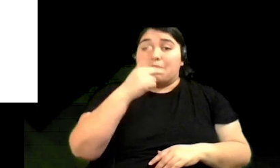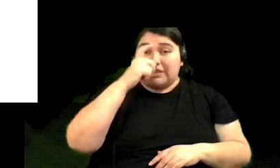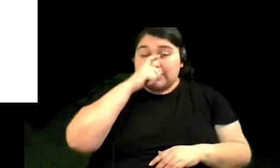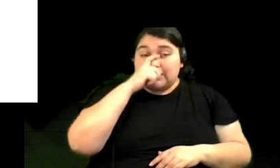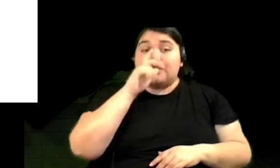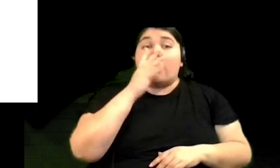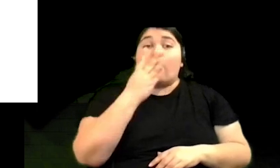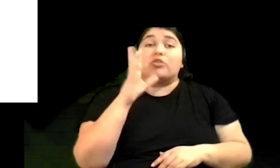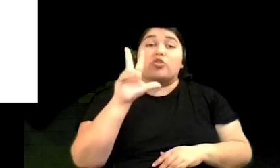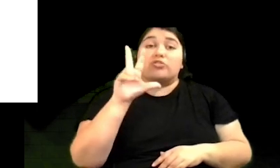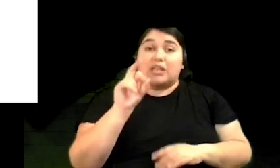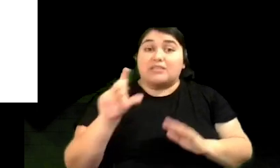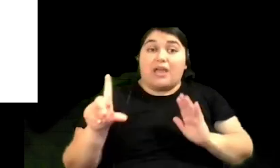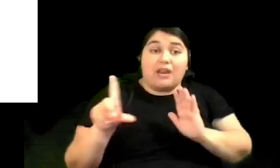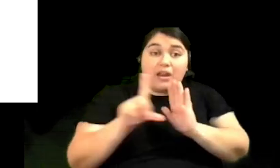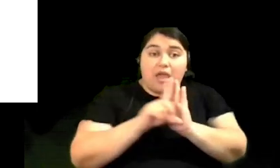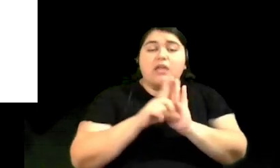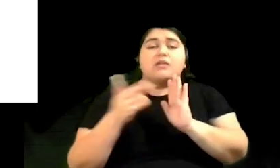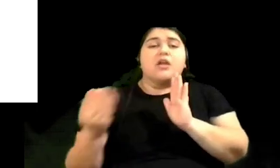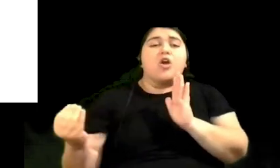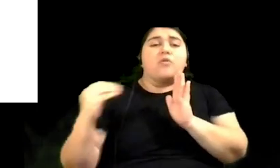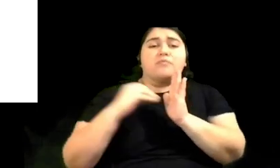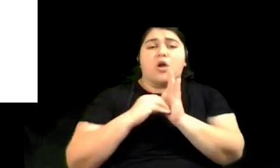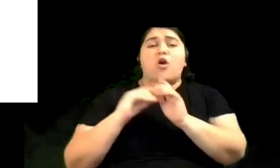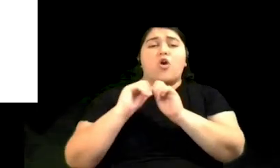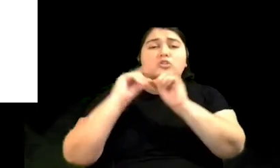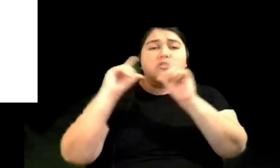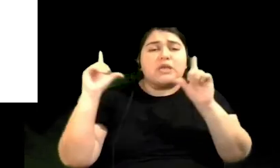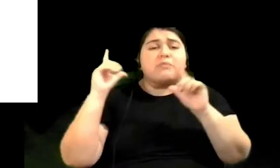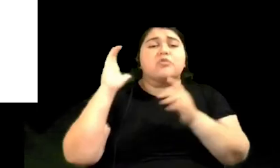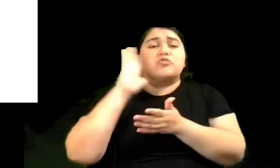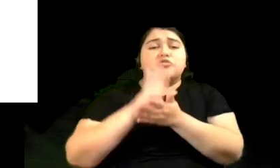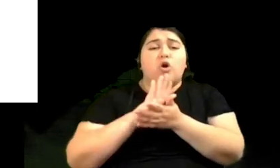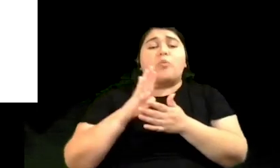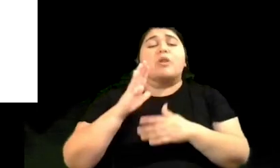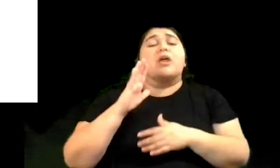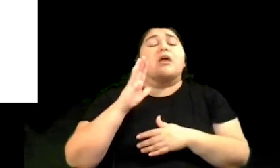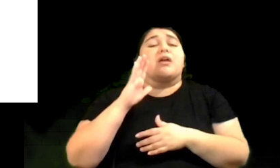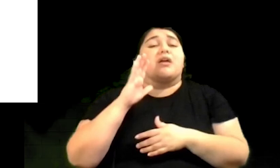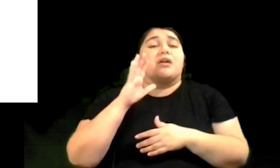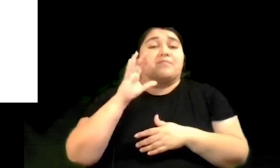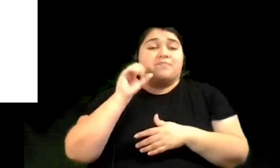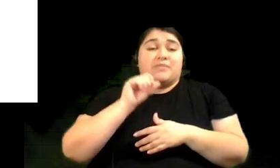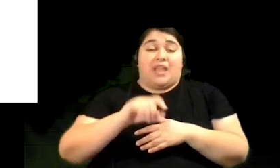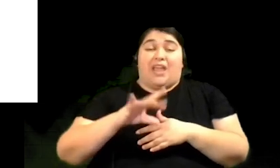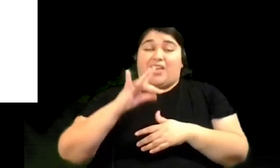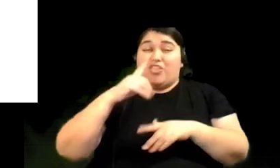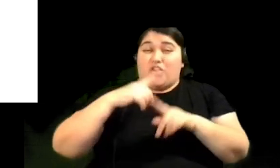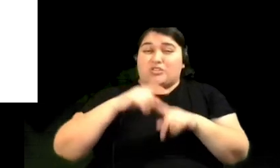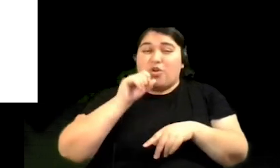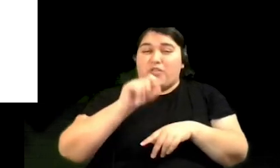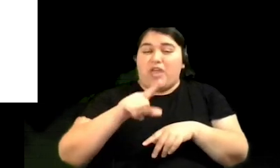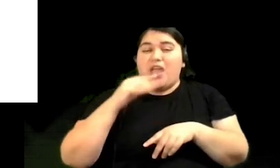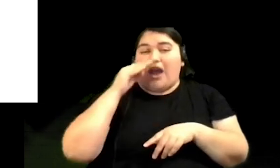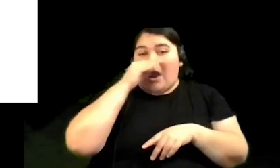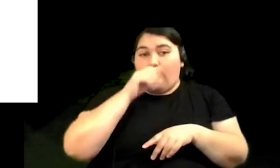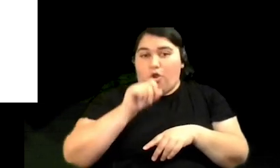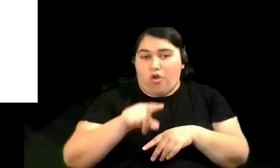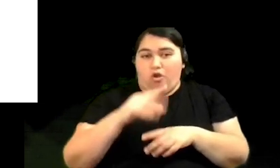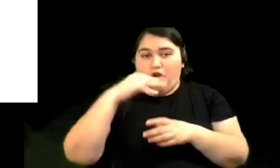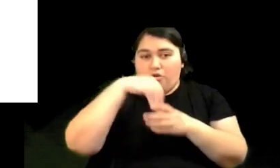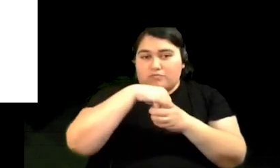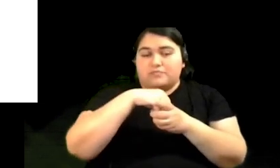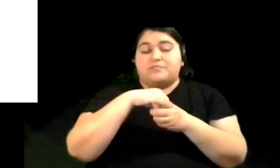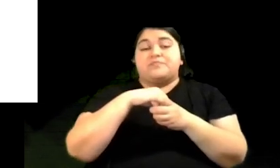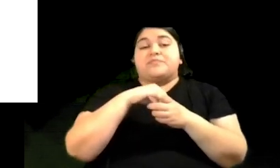27430 es incorporar el concepto del impuesto al dióxido de carbono, pero eso no ha sido una reforma fiscal ambiental, ni mucho menos. Hay